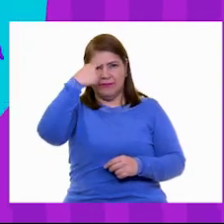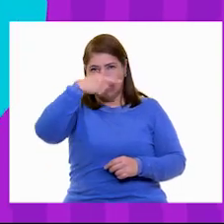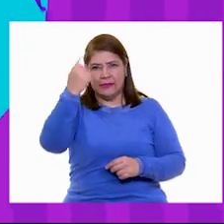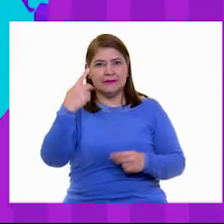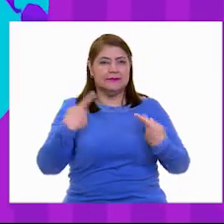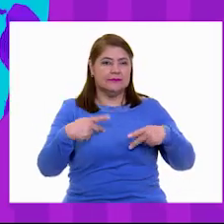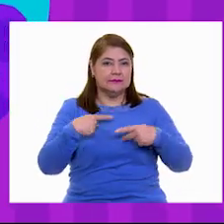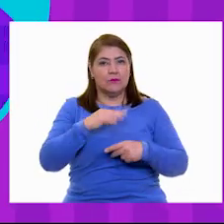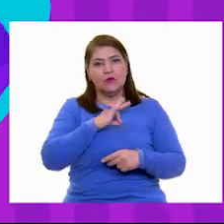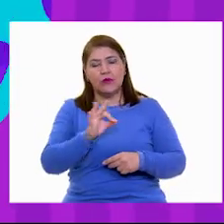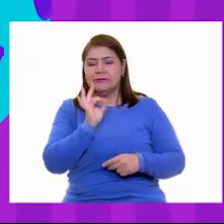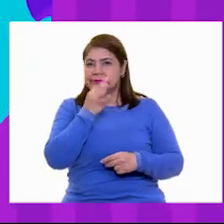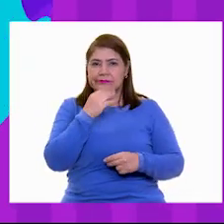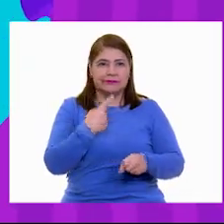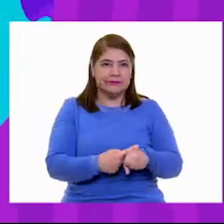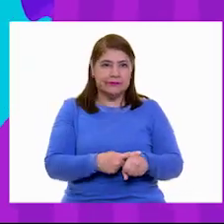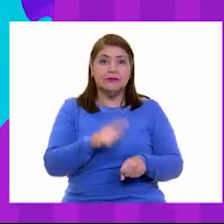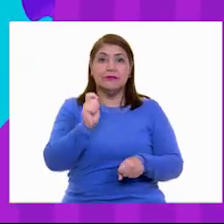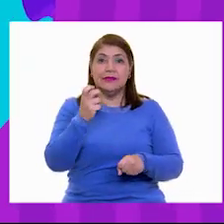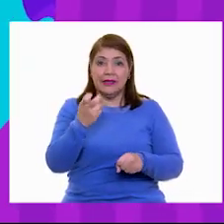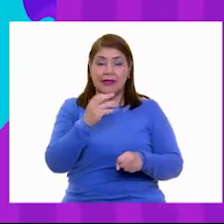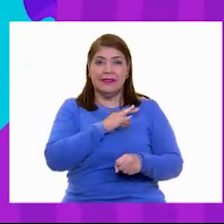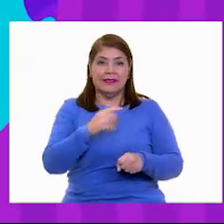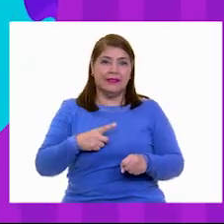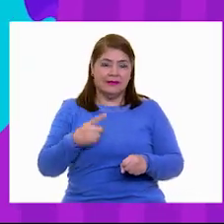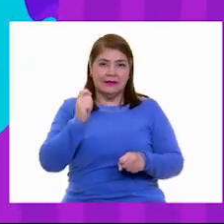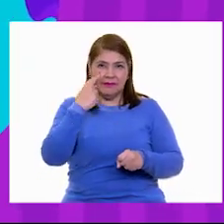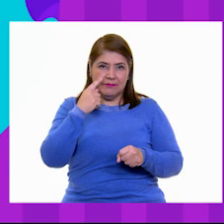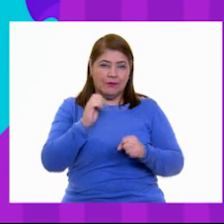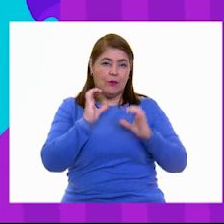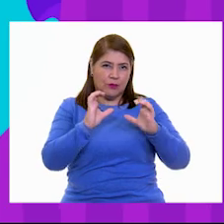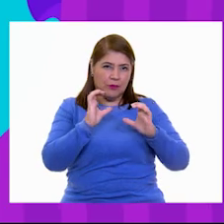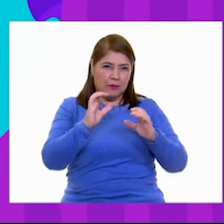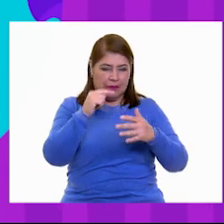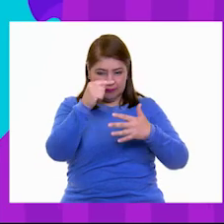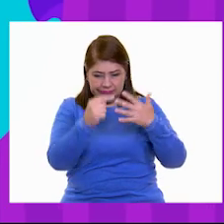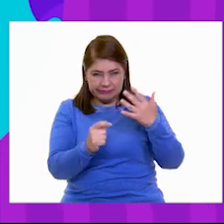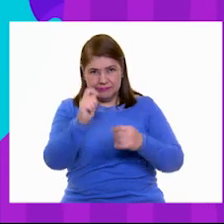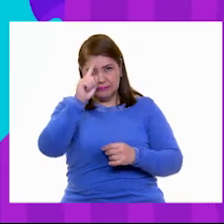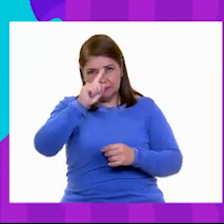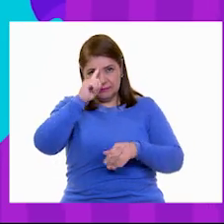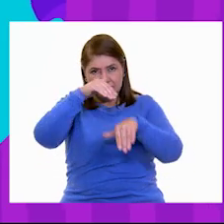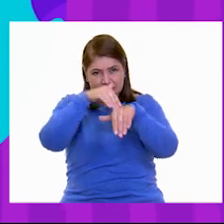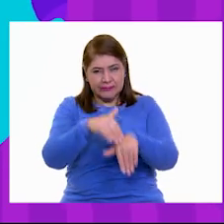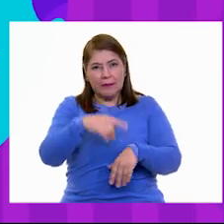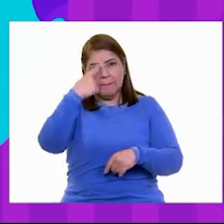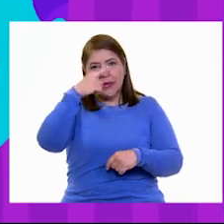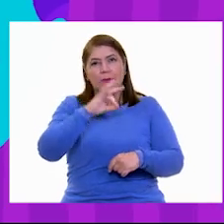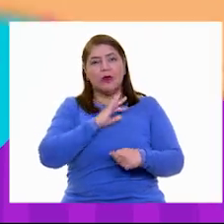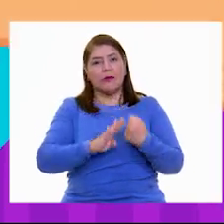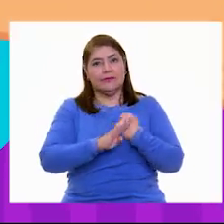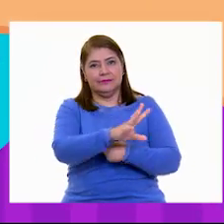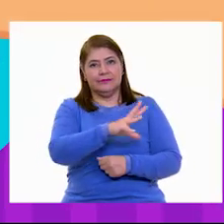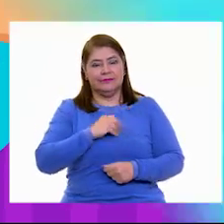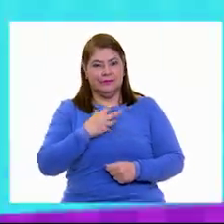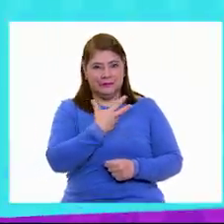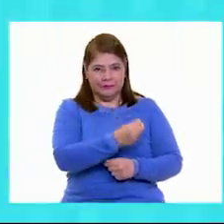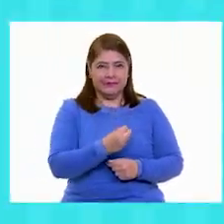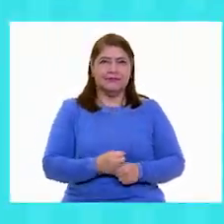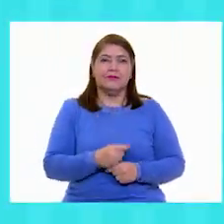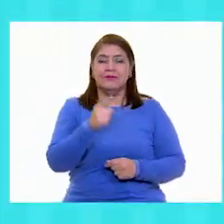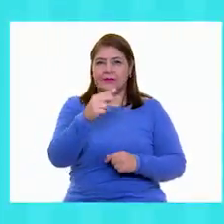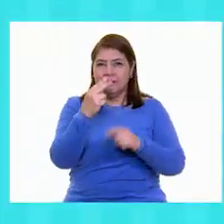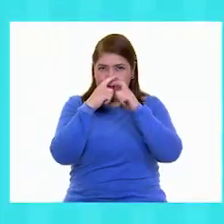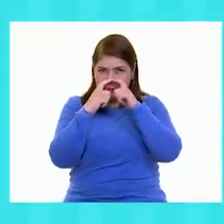personas. Por eso hay que continuar cuidándonos siguiendo las buenas prácticas que ya todos conocemos para evitar contagiarnos.